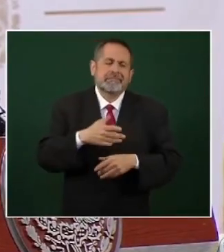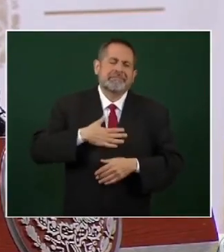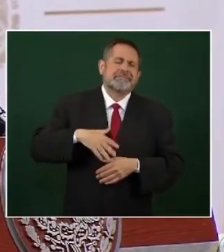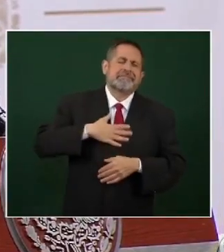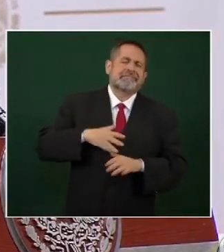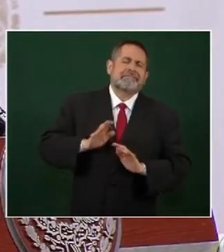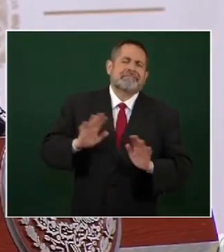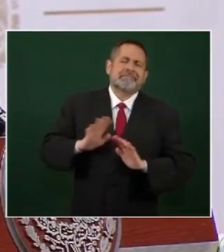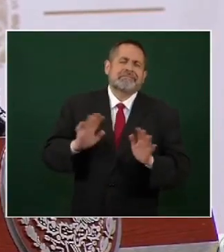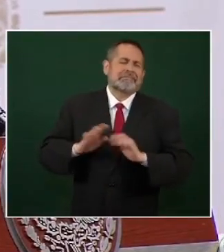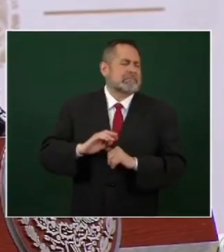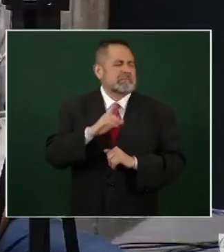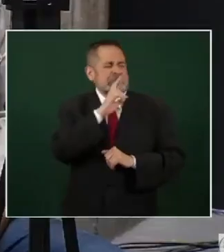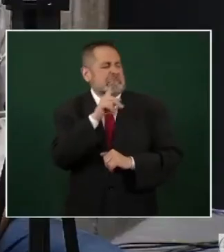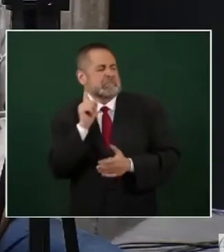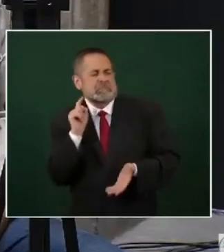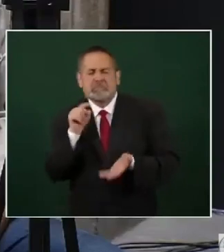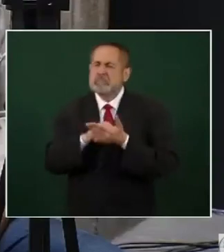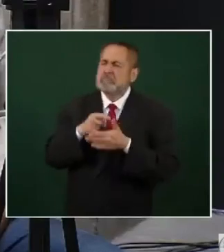fatiga.